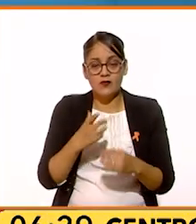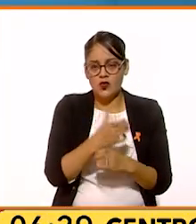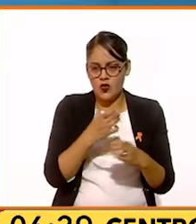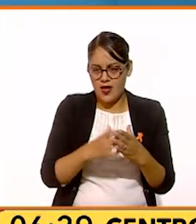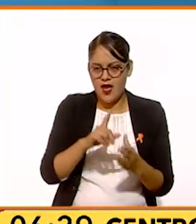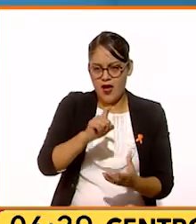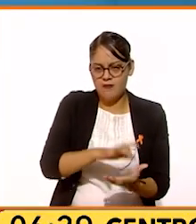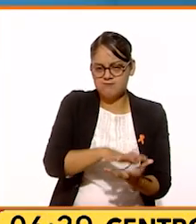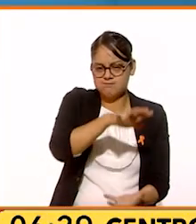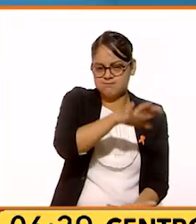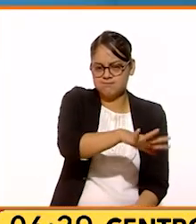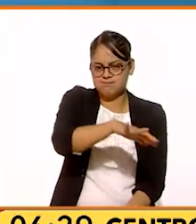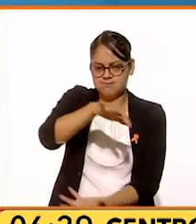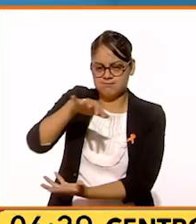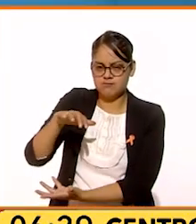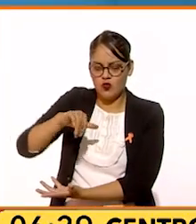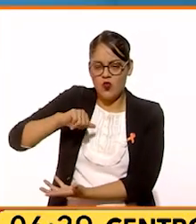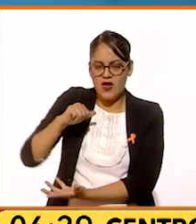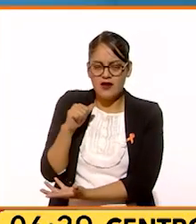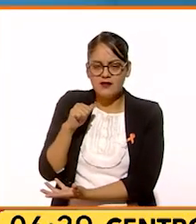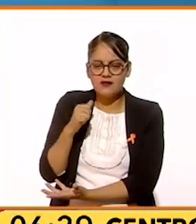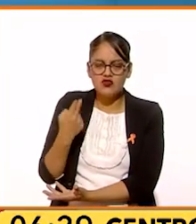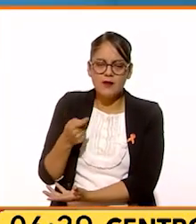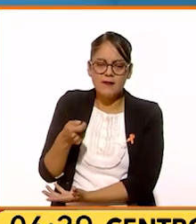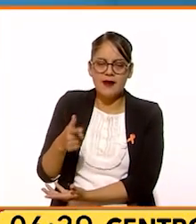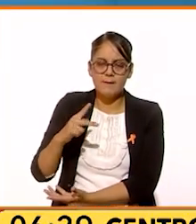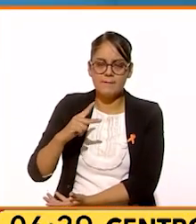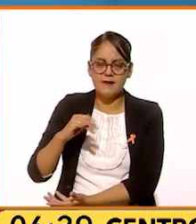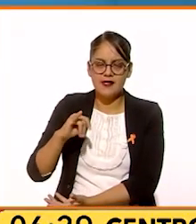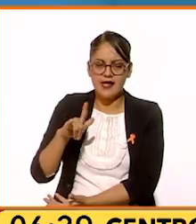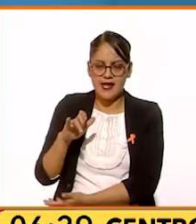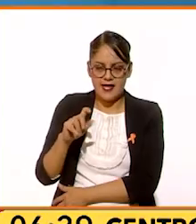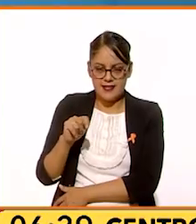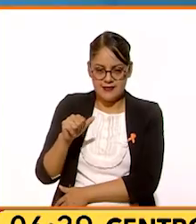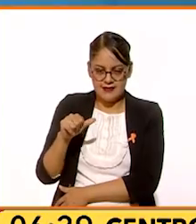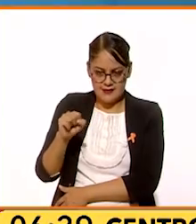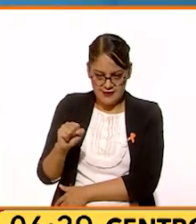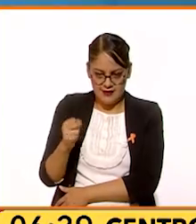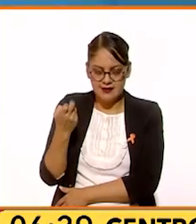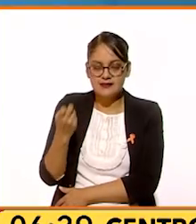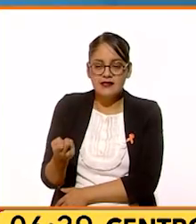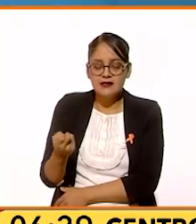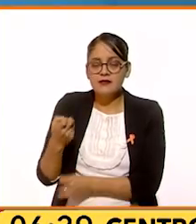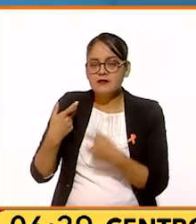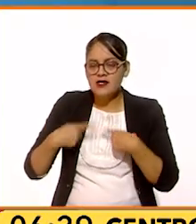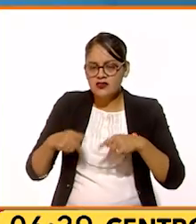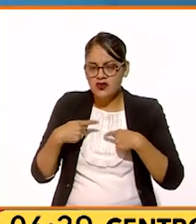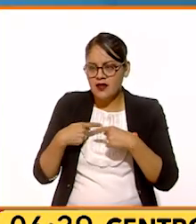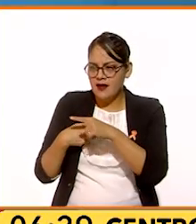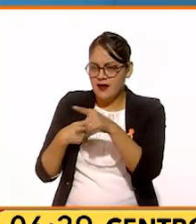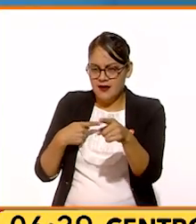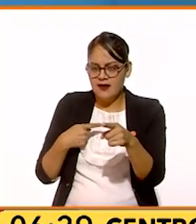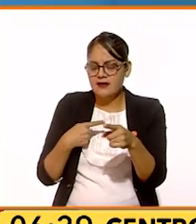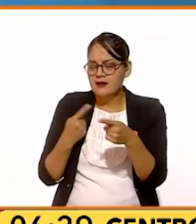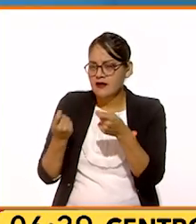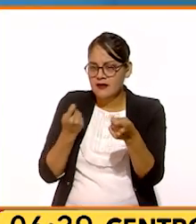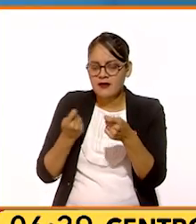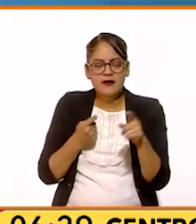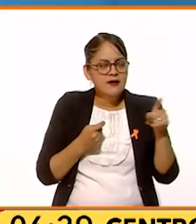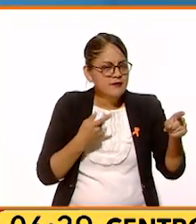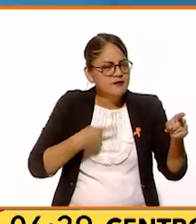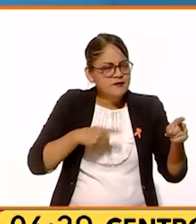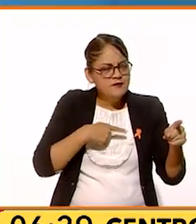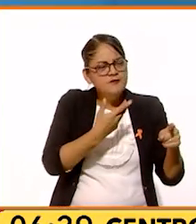recipientes de almacenamiento de agua, como lo que conocemos como piletas, pues bueno, nosotros tenemos agentes de control larvario que acuden casa